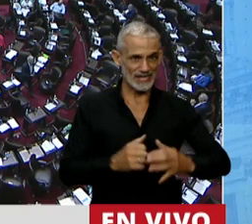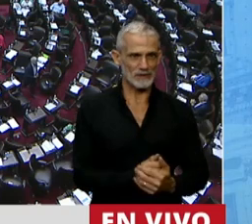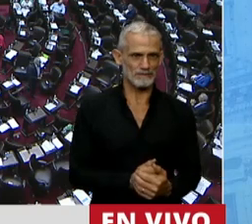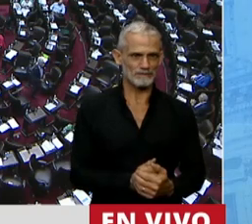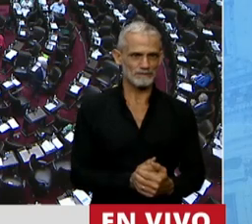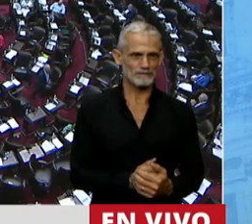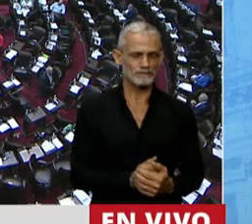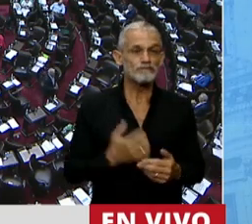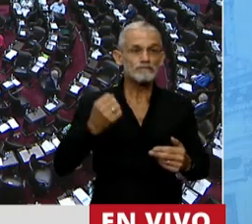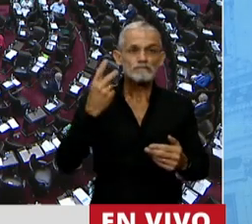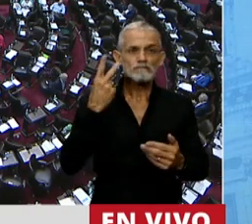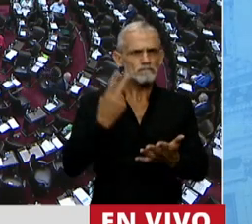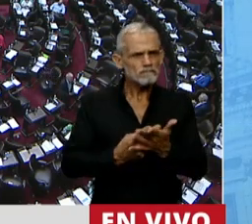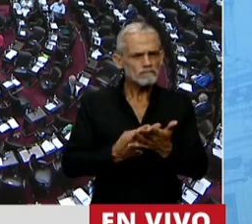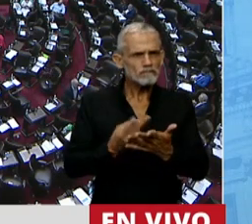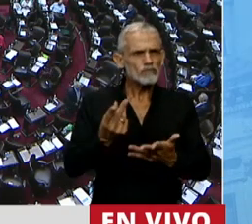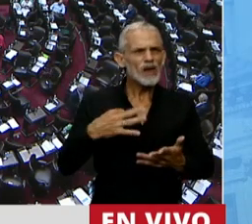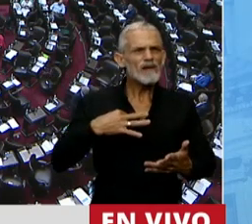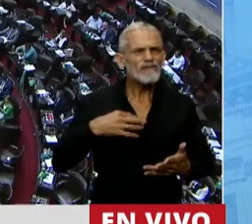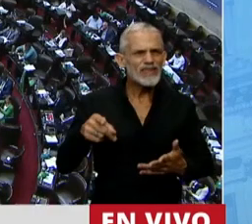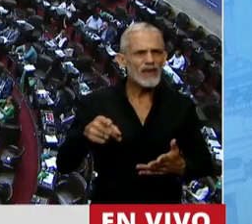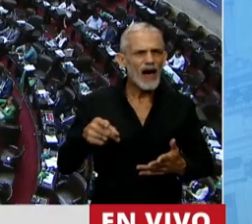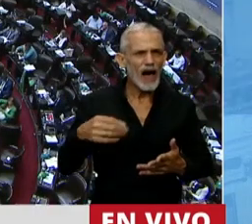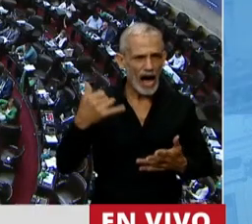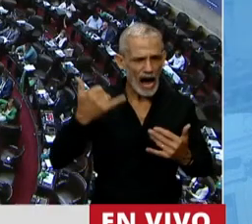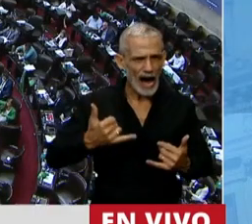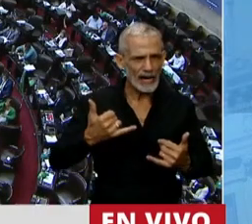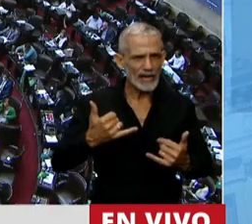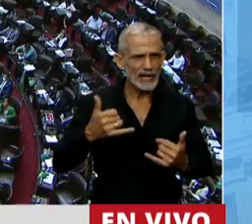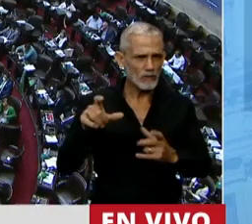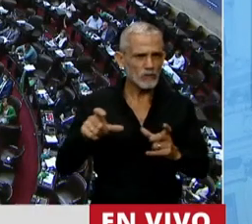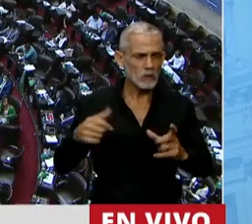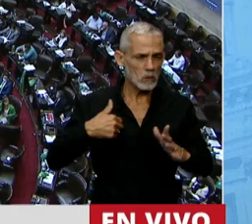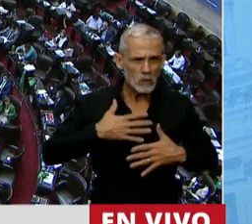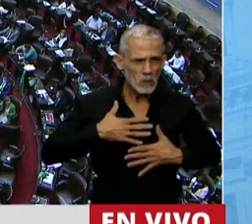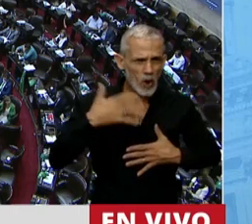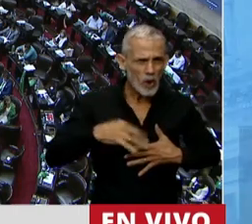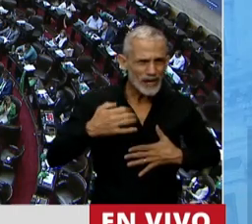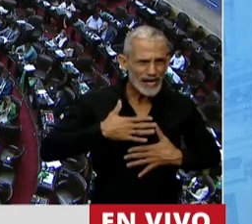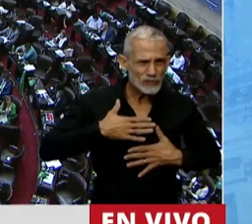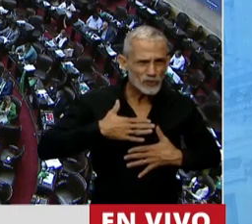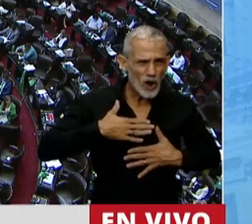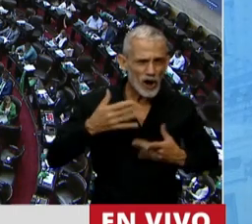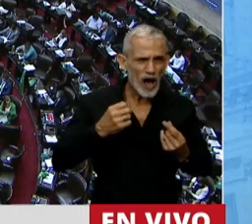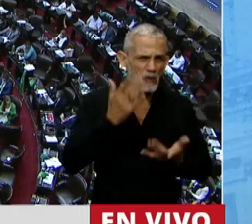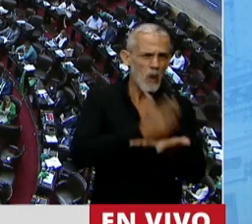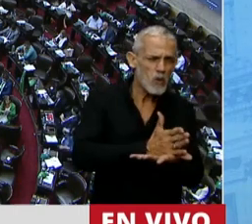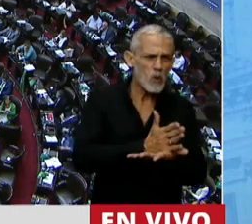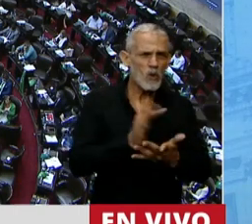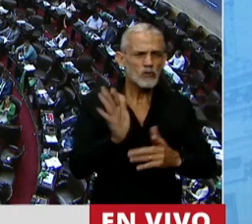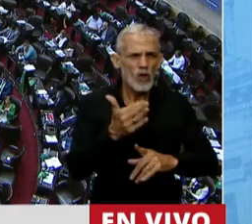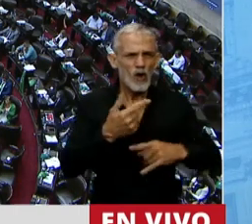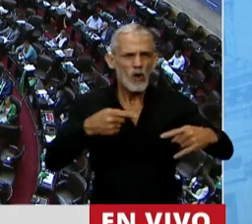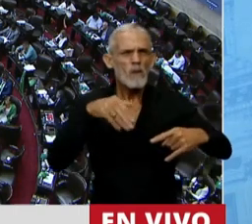debe reconocer el valor de la vida humana y defenderlo. El legislador no está obligado a penalizar toda